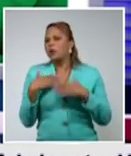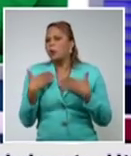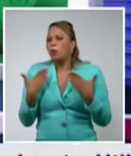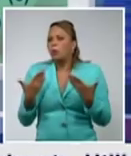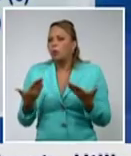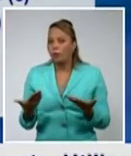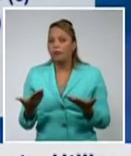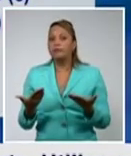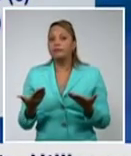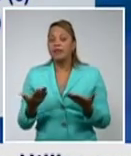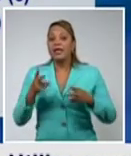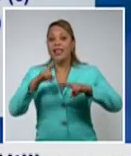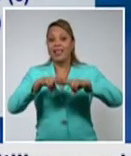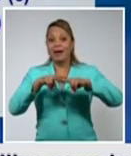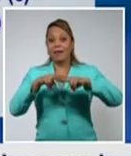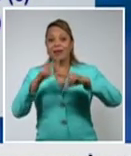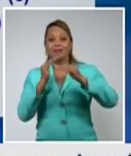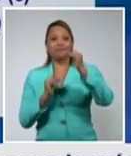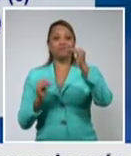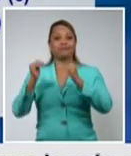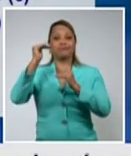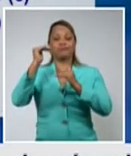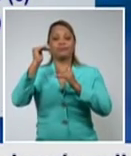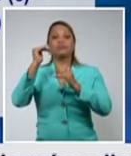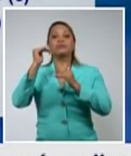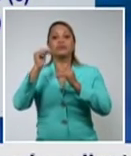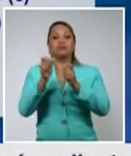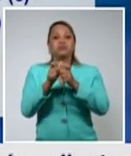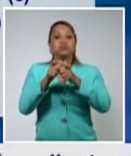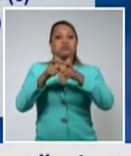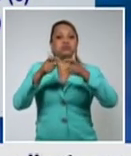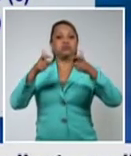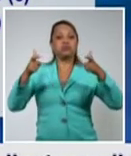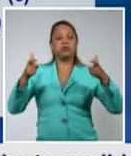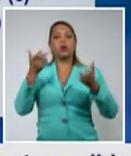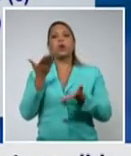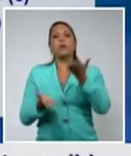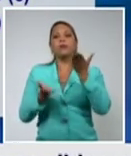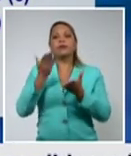La Habana el mayor número y con un incremento en comparación con el día anterior,